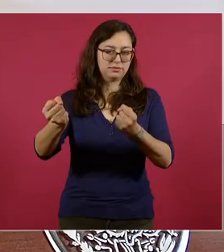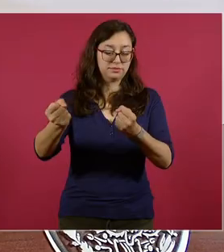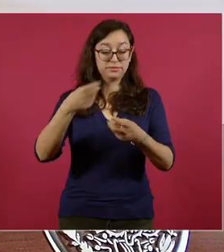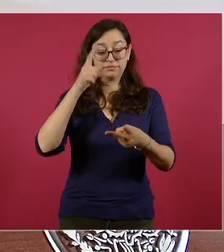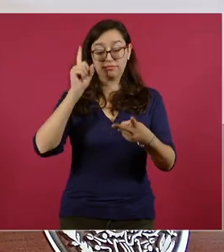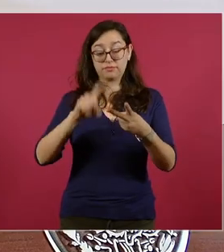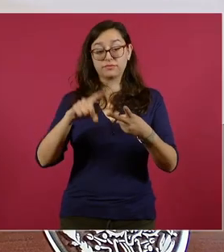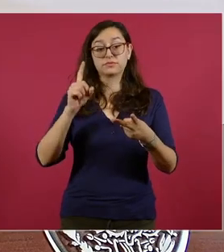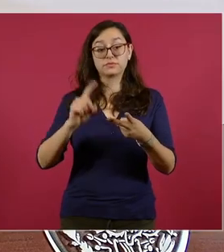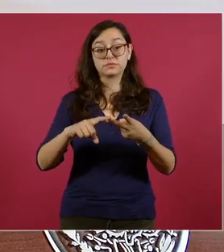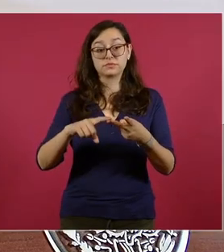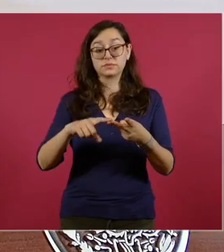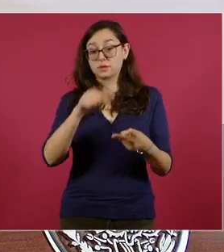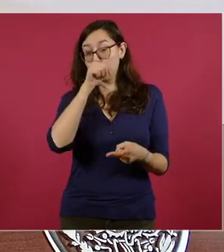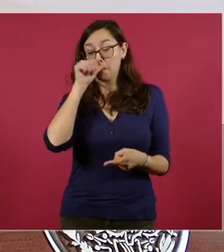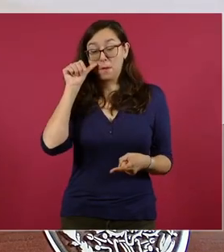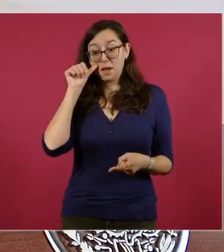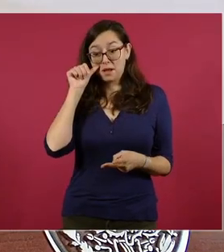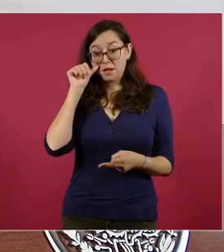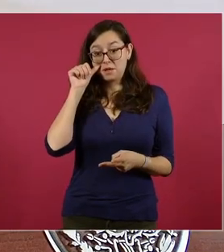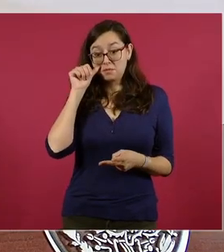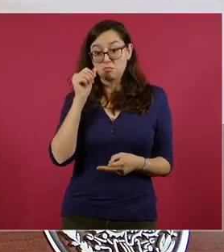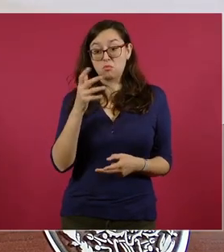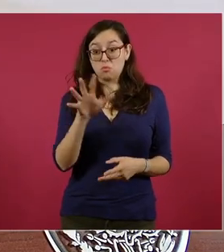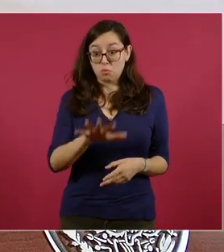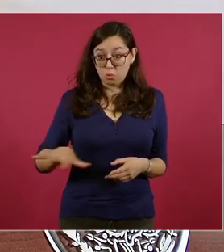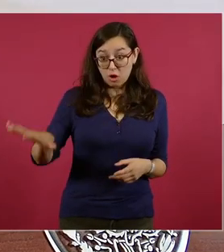decía el presidente Juárez.